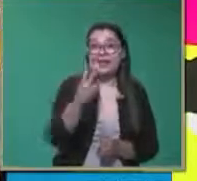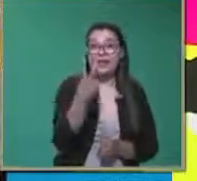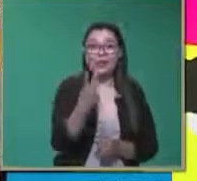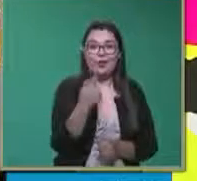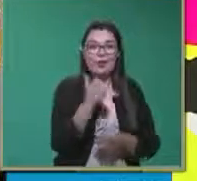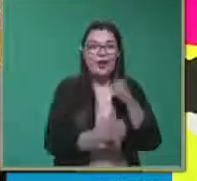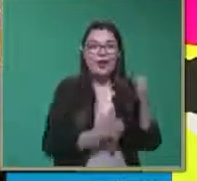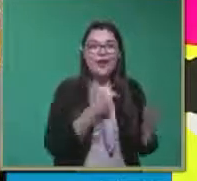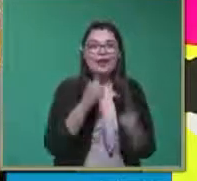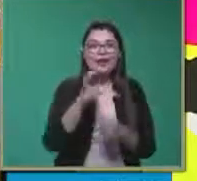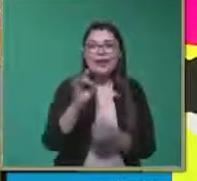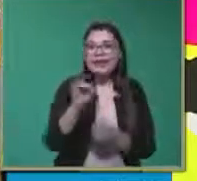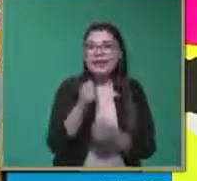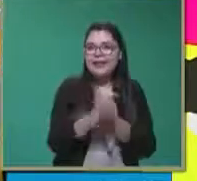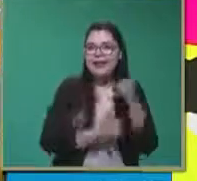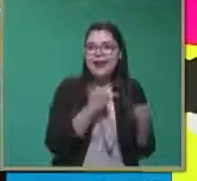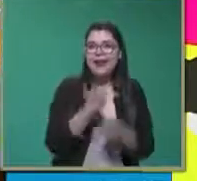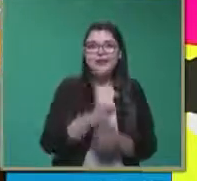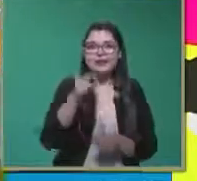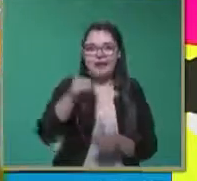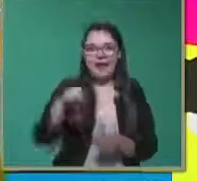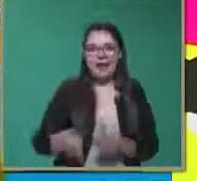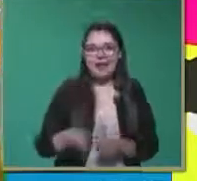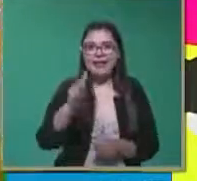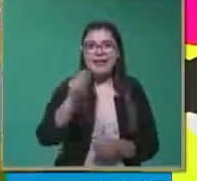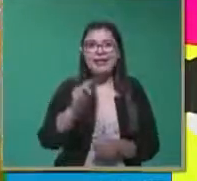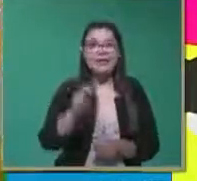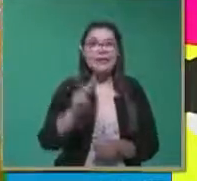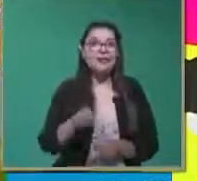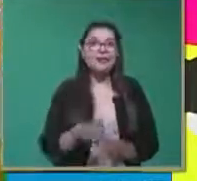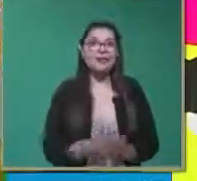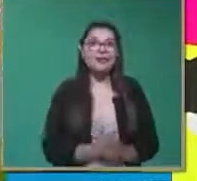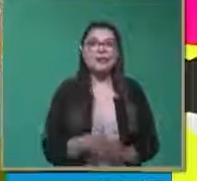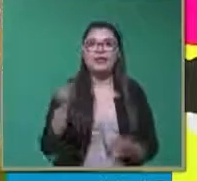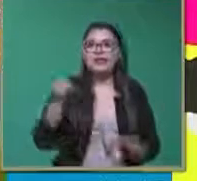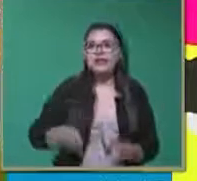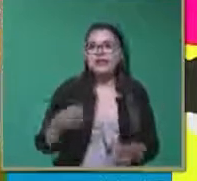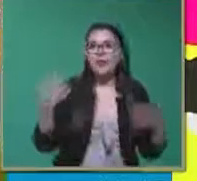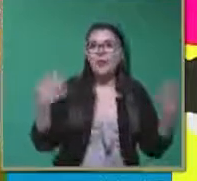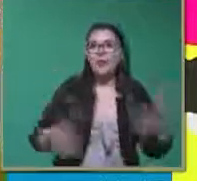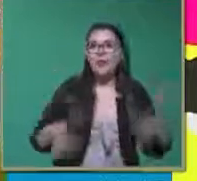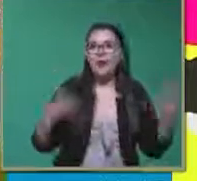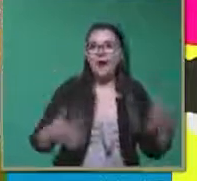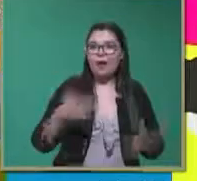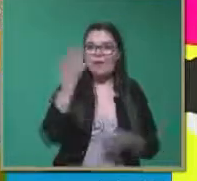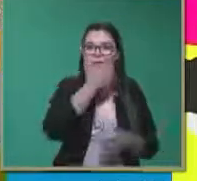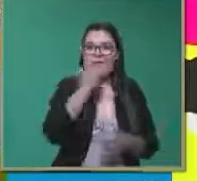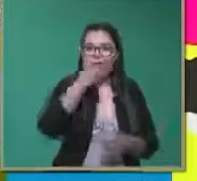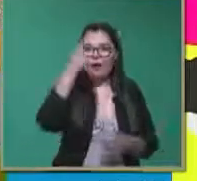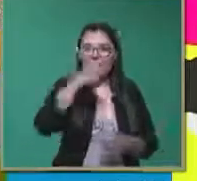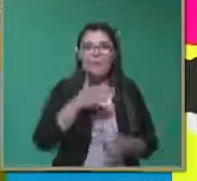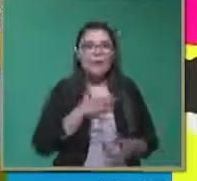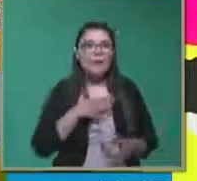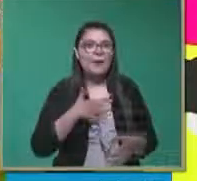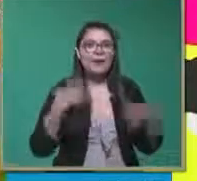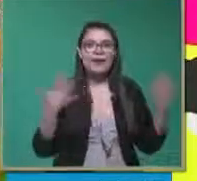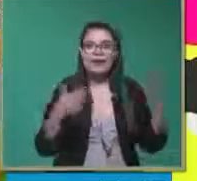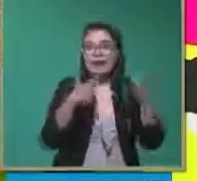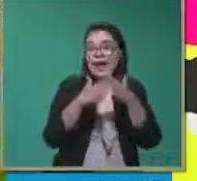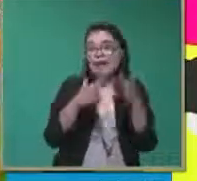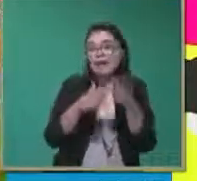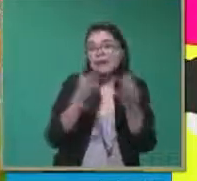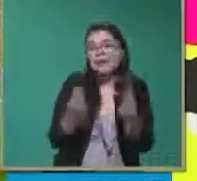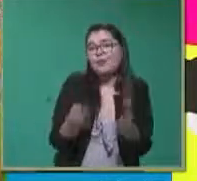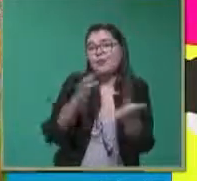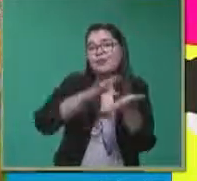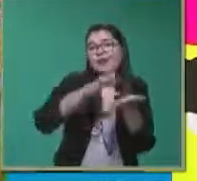esta hermosa televisora que es como una escuela para mí. Más que eso, una casa, es todo. En verdad, gracias desde mi gran